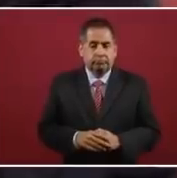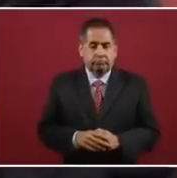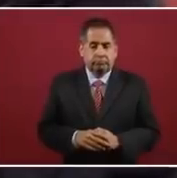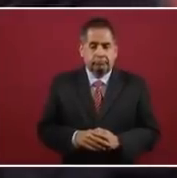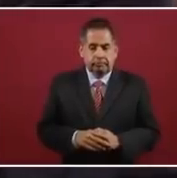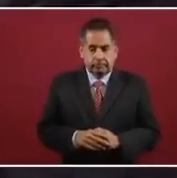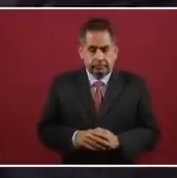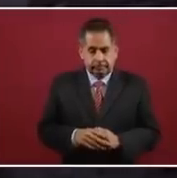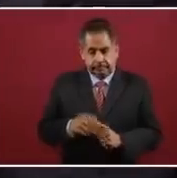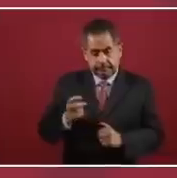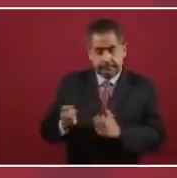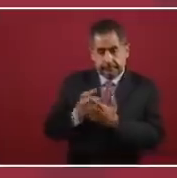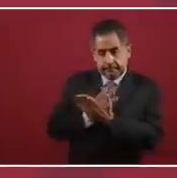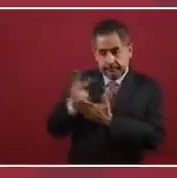Este programa